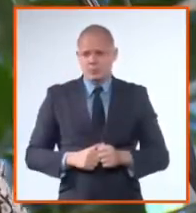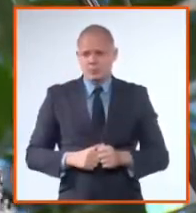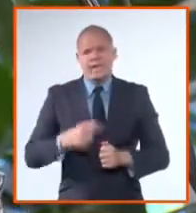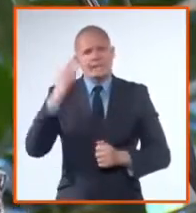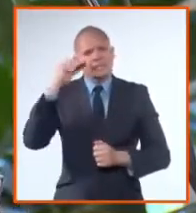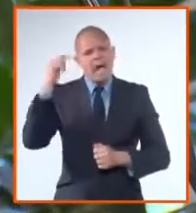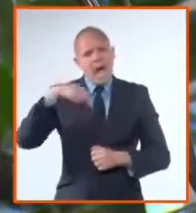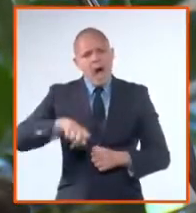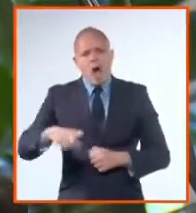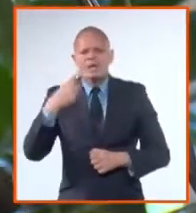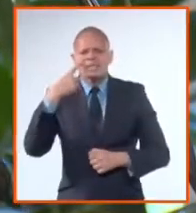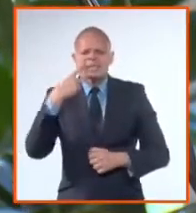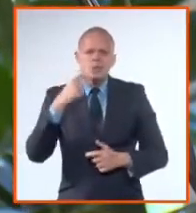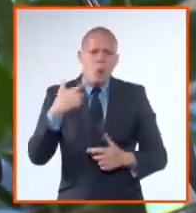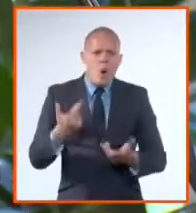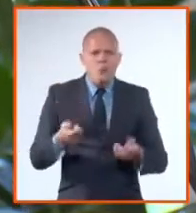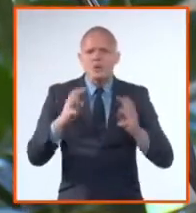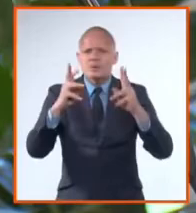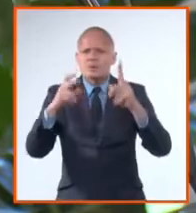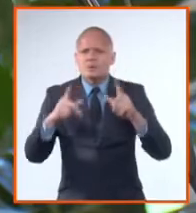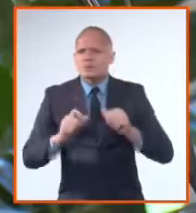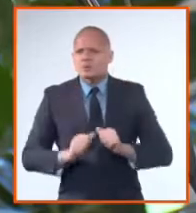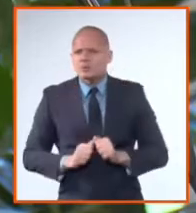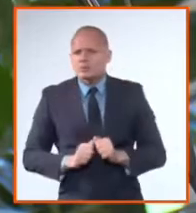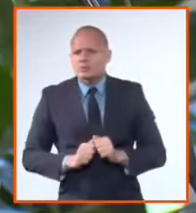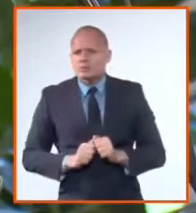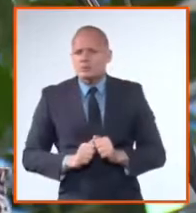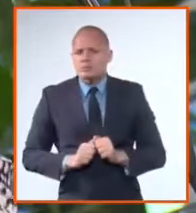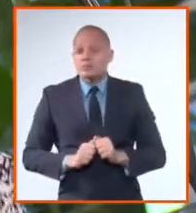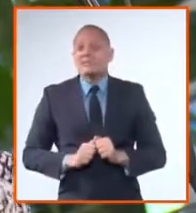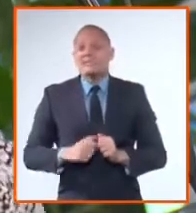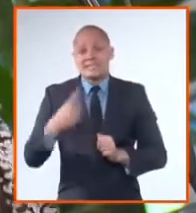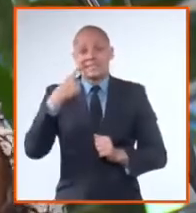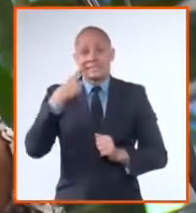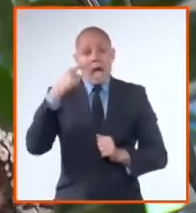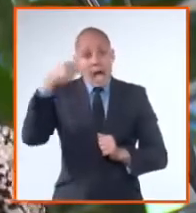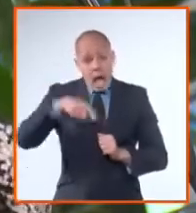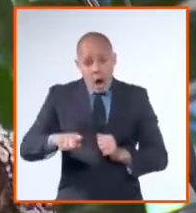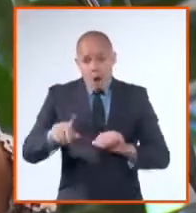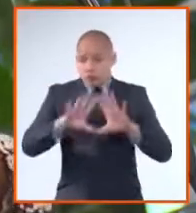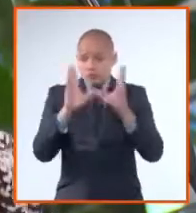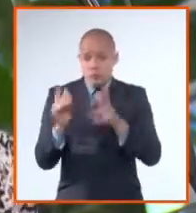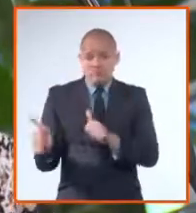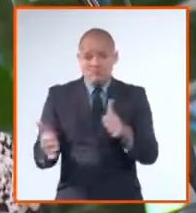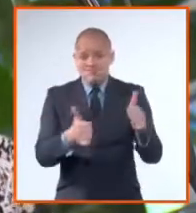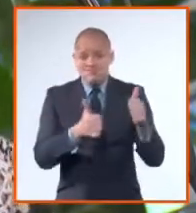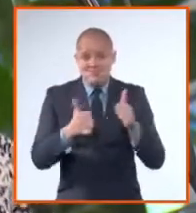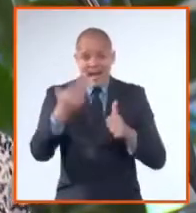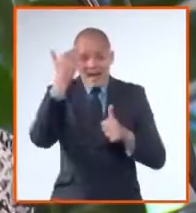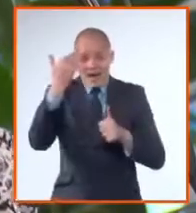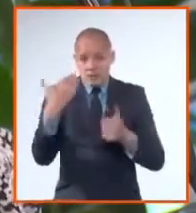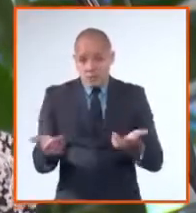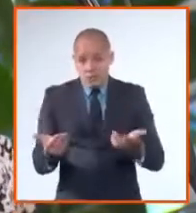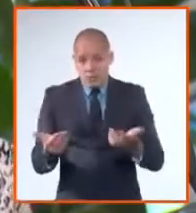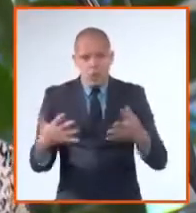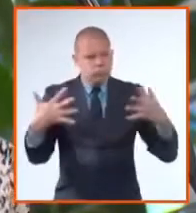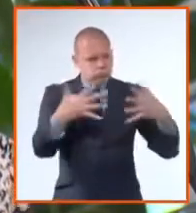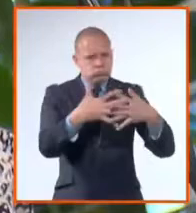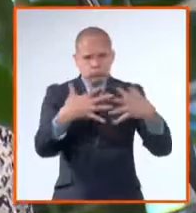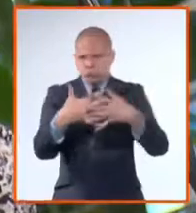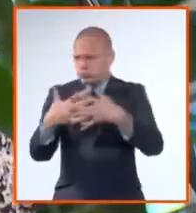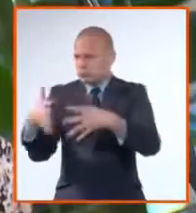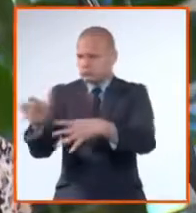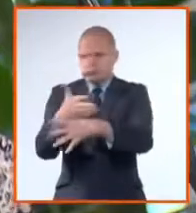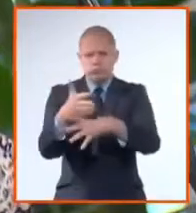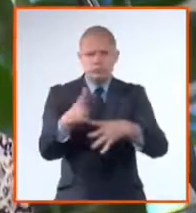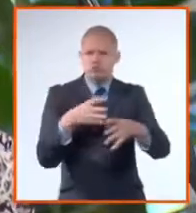todos, desde mi punto de vista, se ha logrado gracias a la integración que tuvimos entre Biocuba Pharma, Ministerio de Salud Pública y